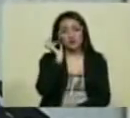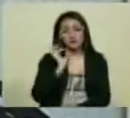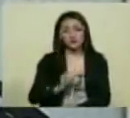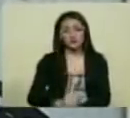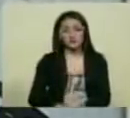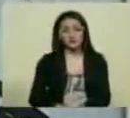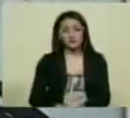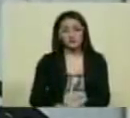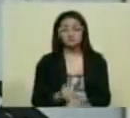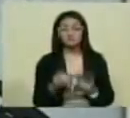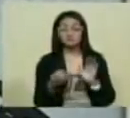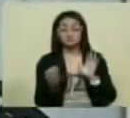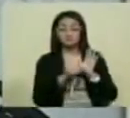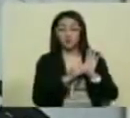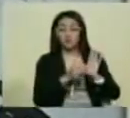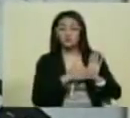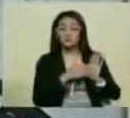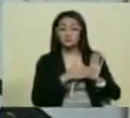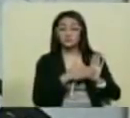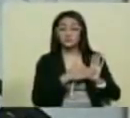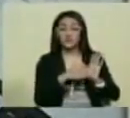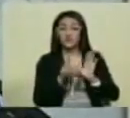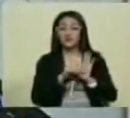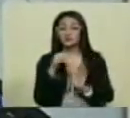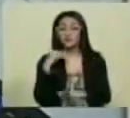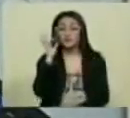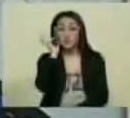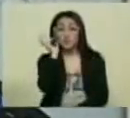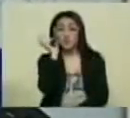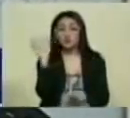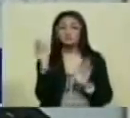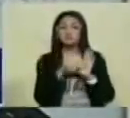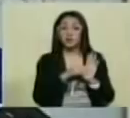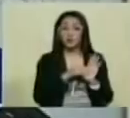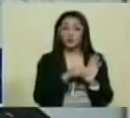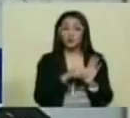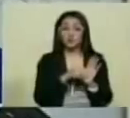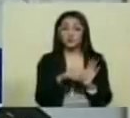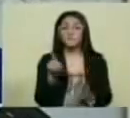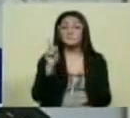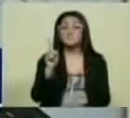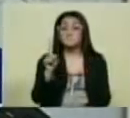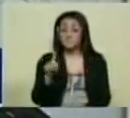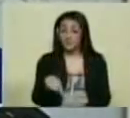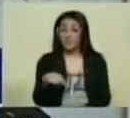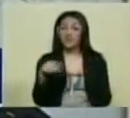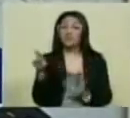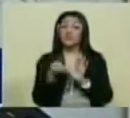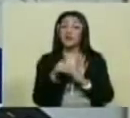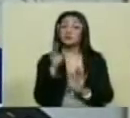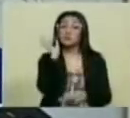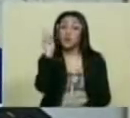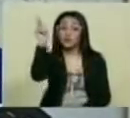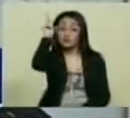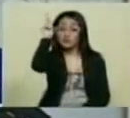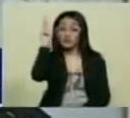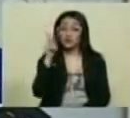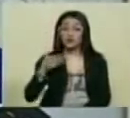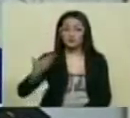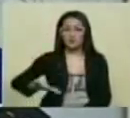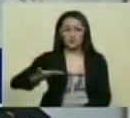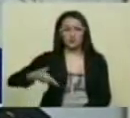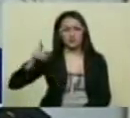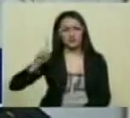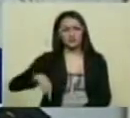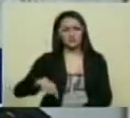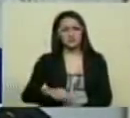quedara plasmado los derechos de nuestra mujer, y con más razón los derechos de la mujer indígena, con muchísima más razón.